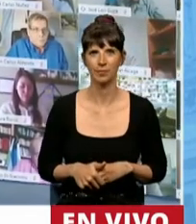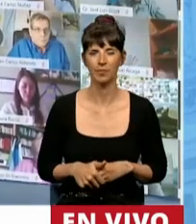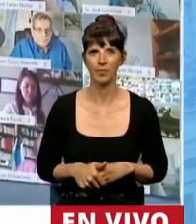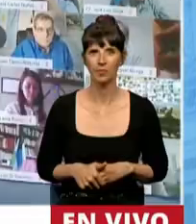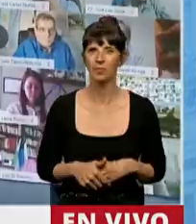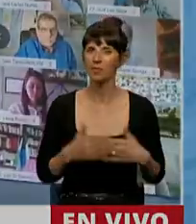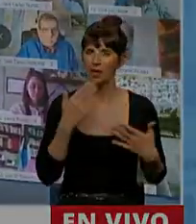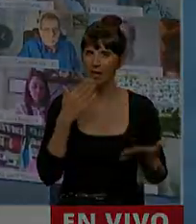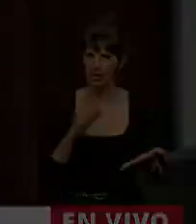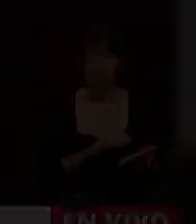Gracias, diputado.